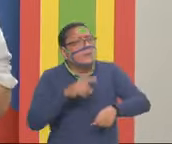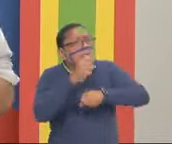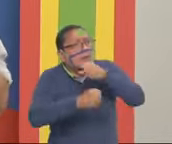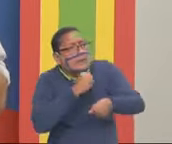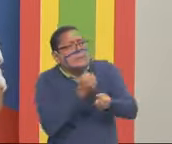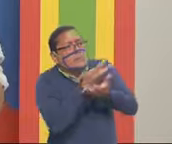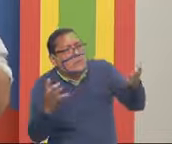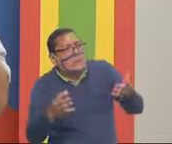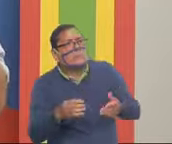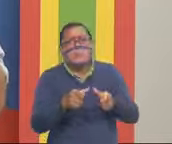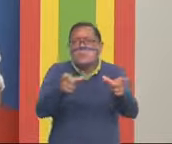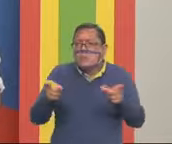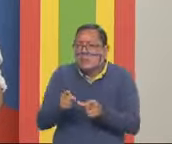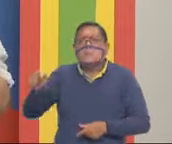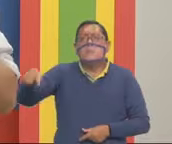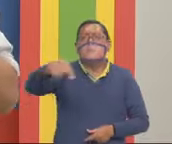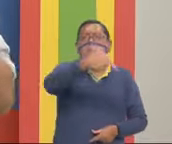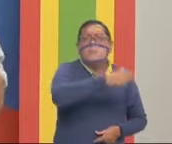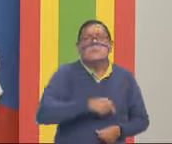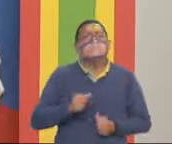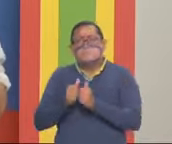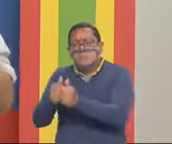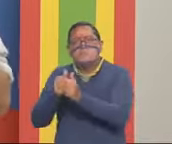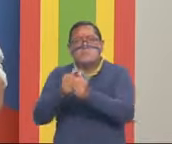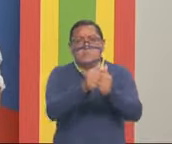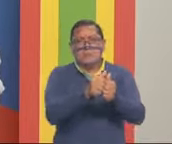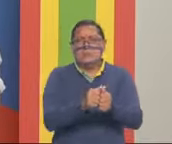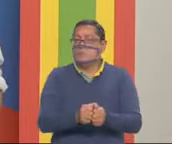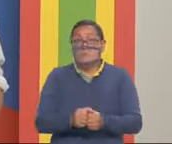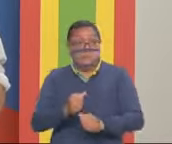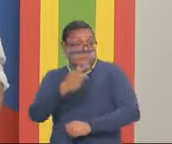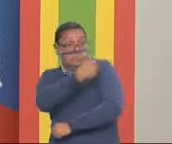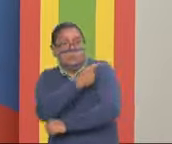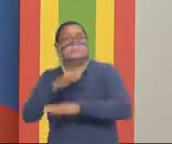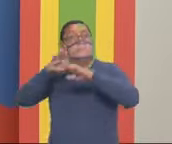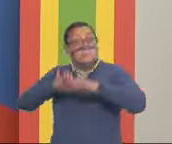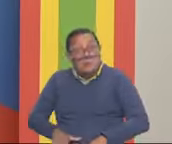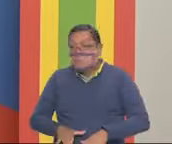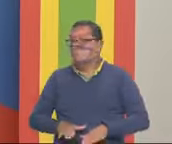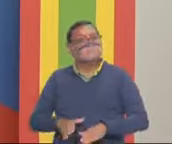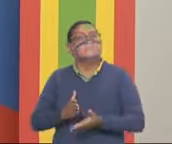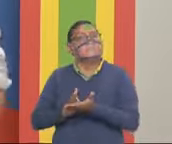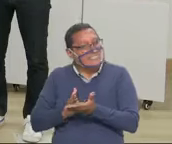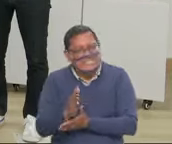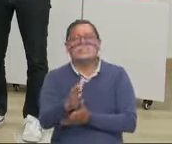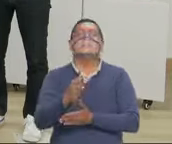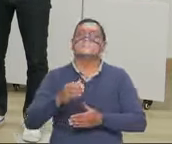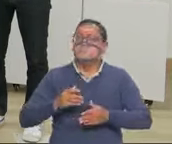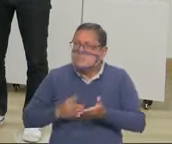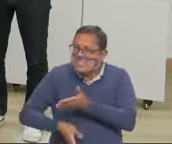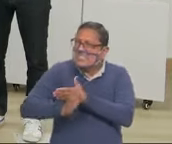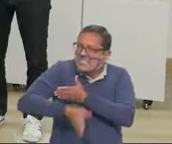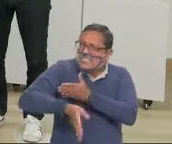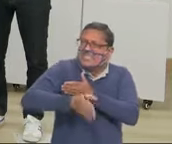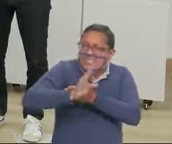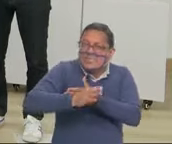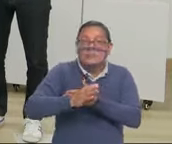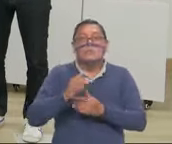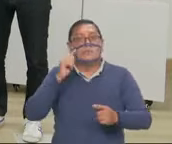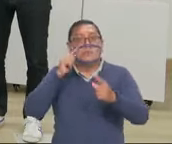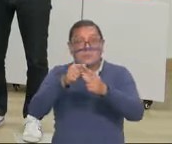espontánea y no podrá detenerse la vacunación por cuenta de estas medidas. Es decir, y para